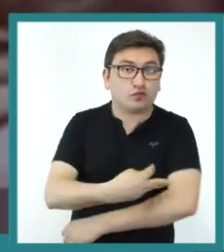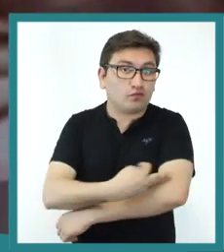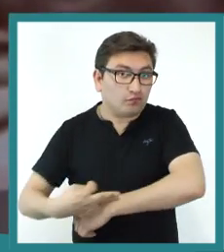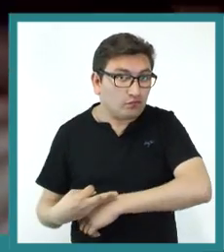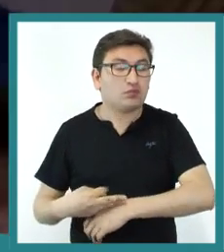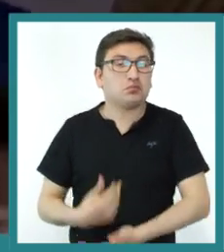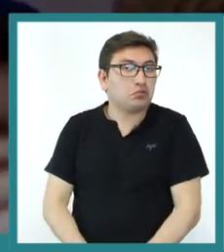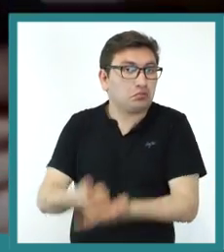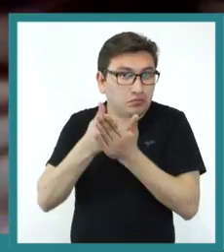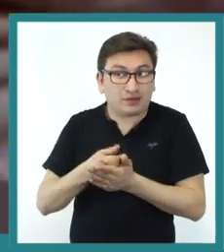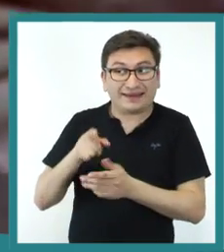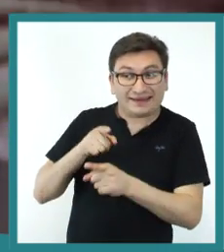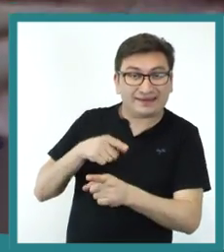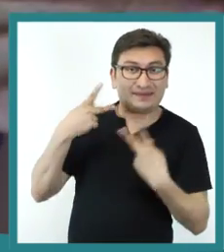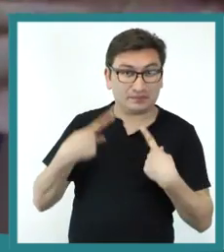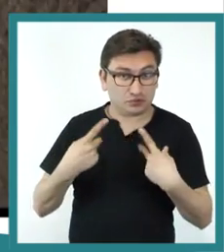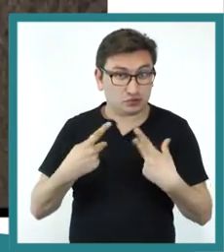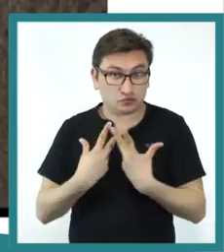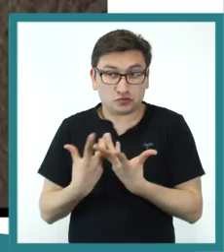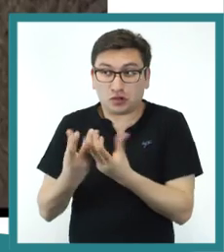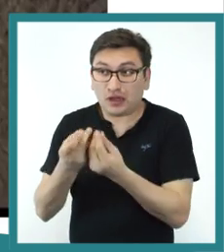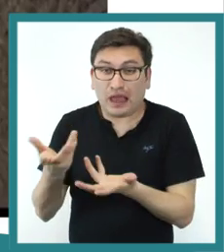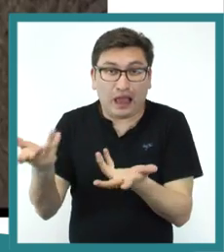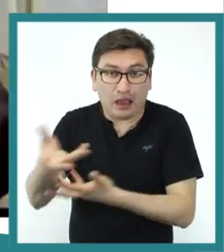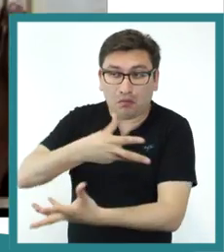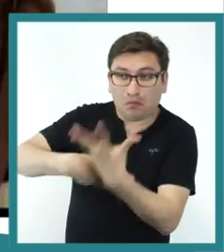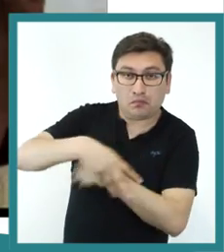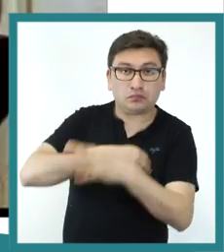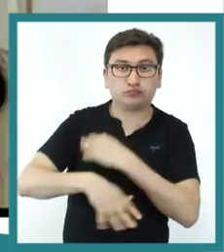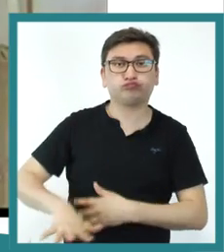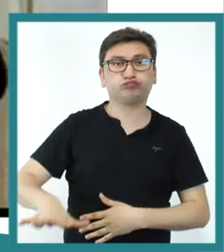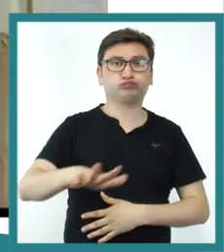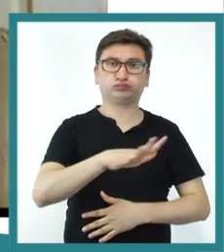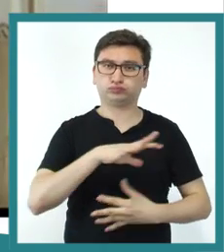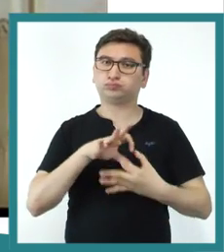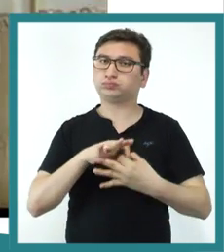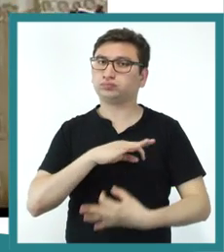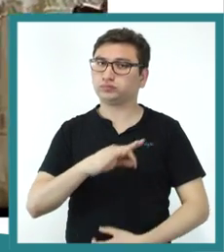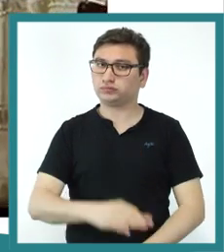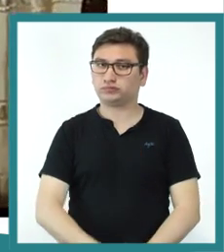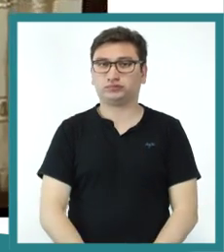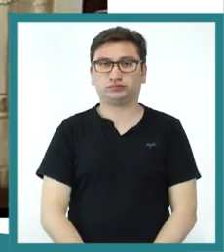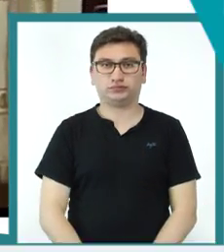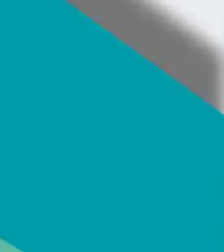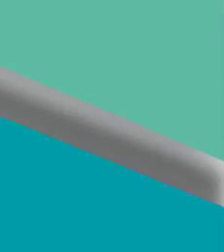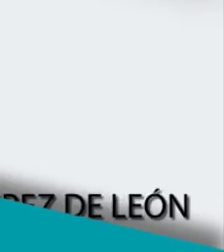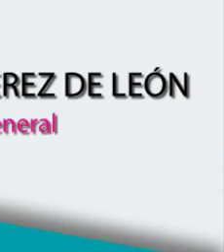de la familia como medio para que el protagonista logre relacionarse con su entorno.